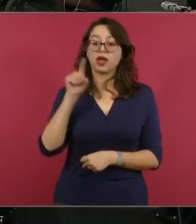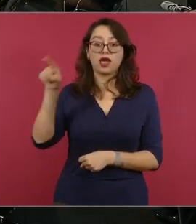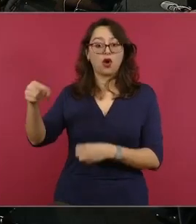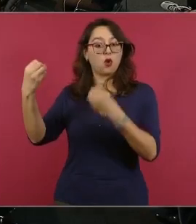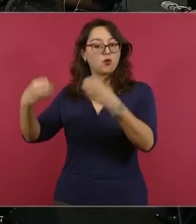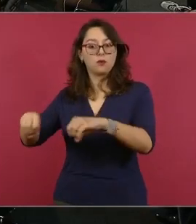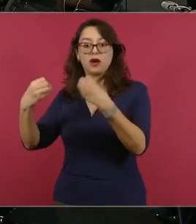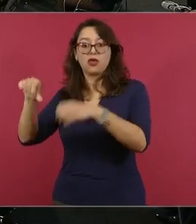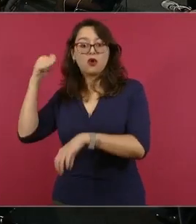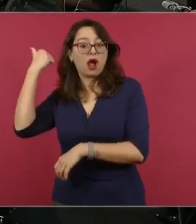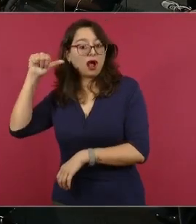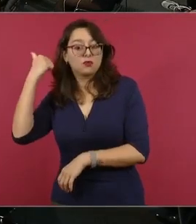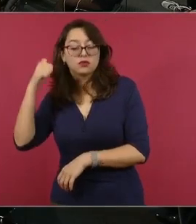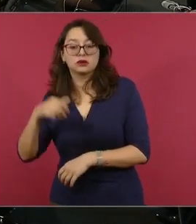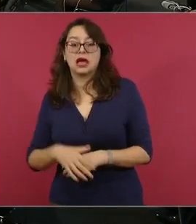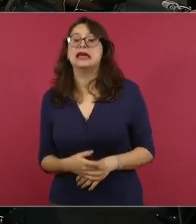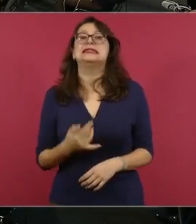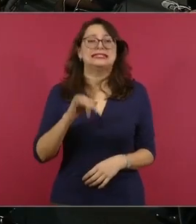¿Tiene una audiencia?